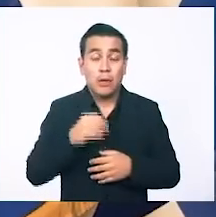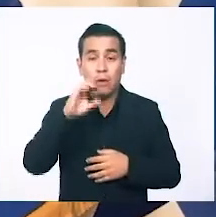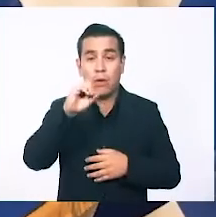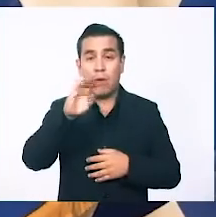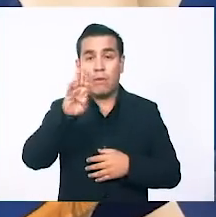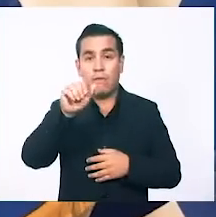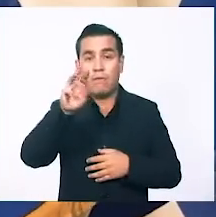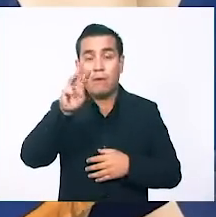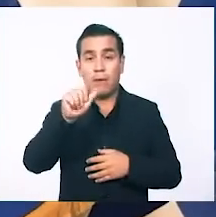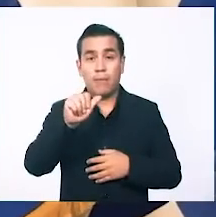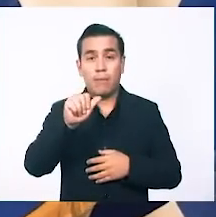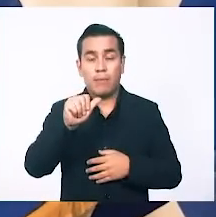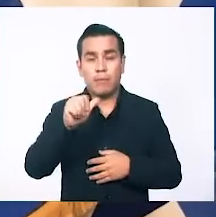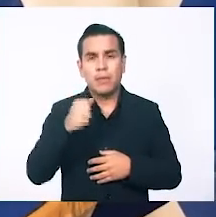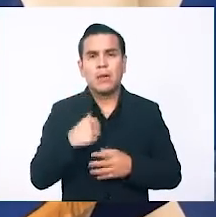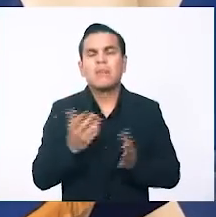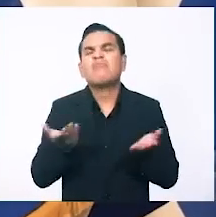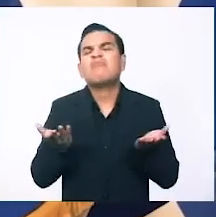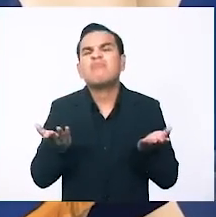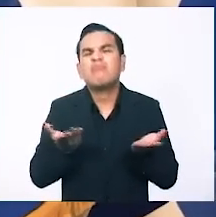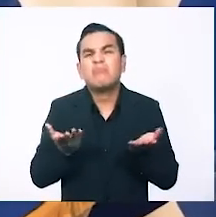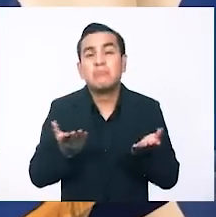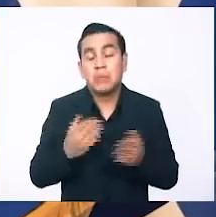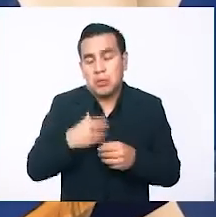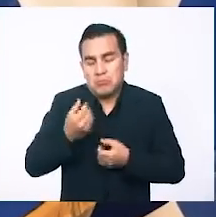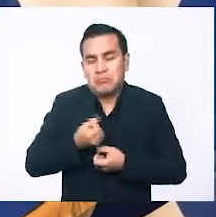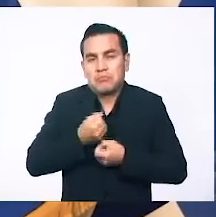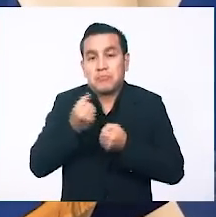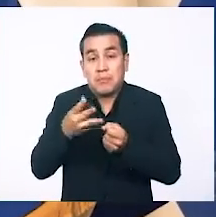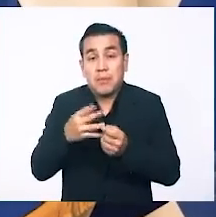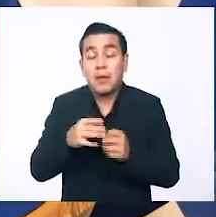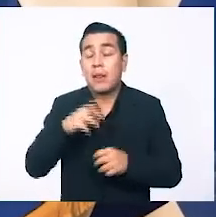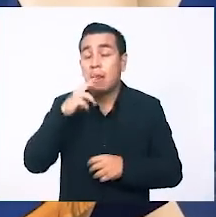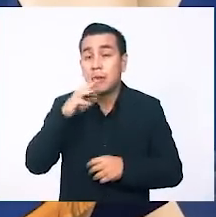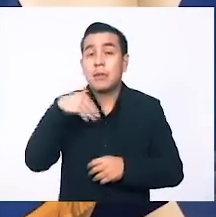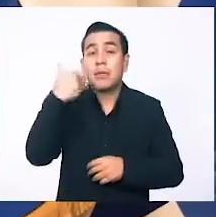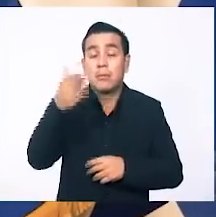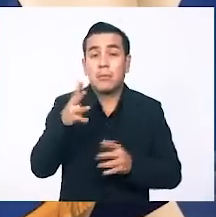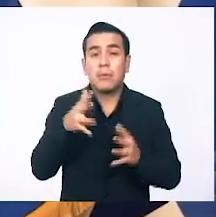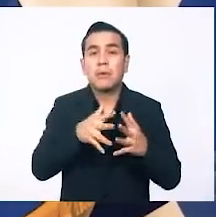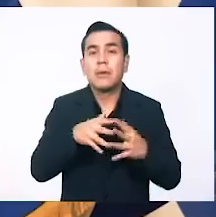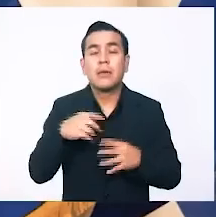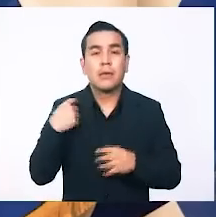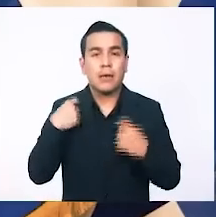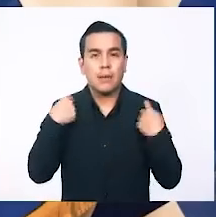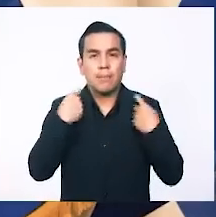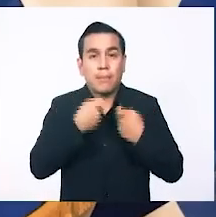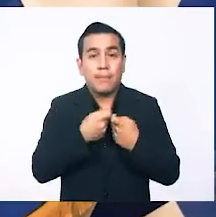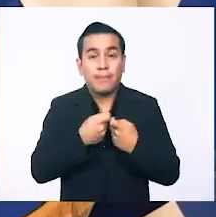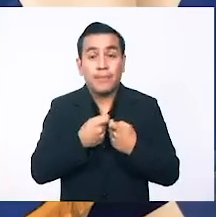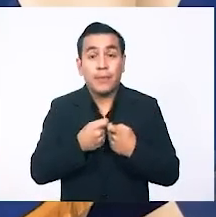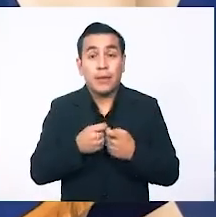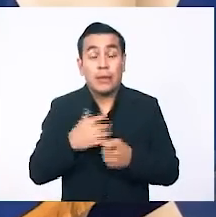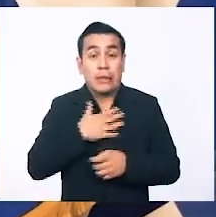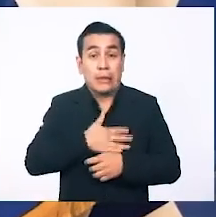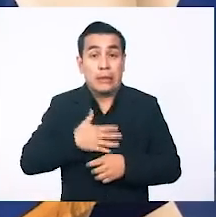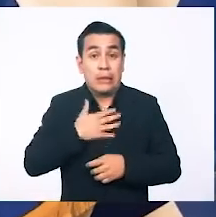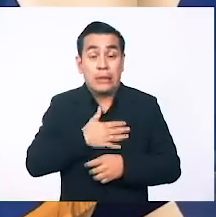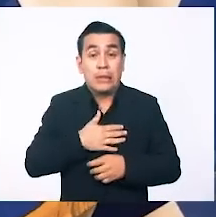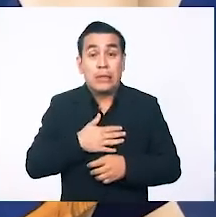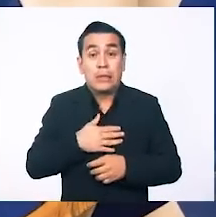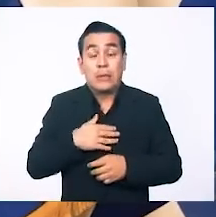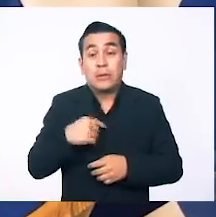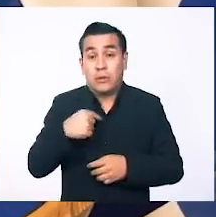contestó textualmente, solo lo voy a traducir. Bueno, lo voy a decir en inglés y en español. Obama le contestó, elections have